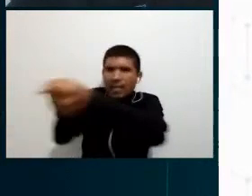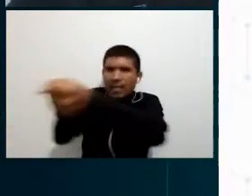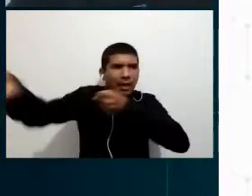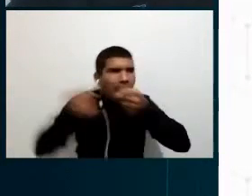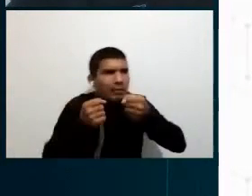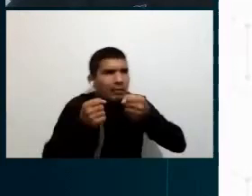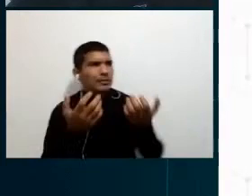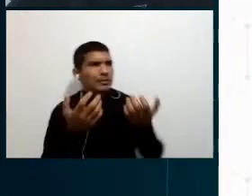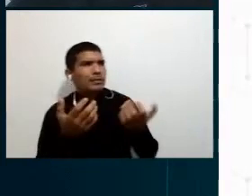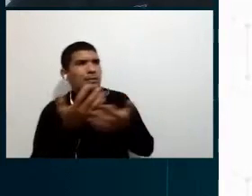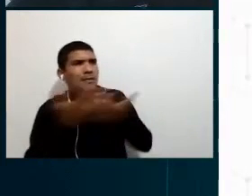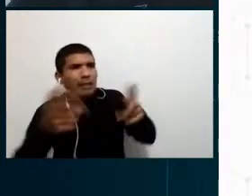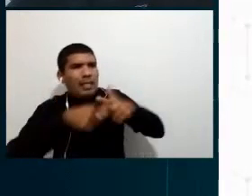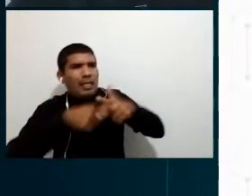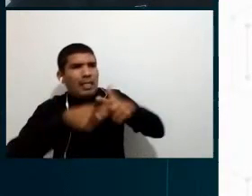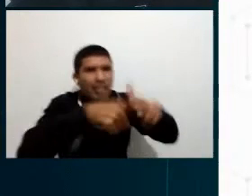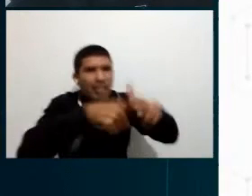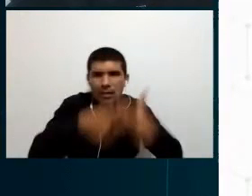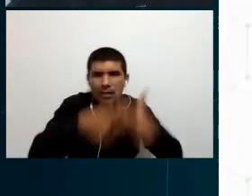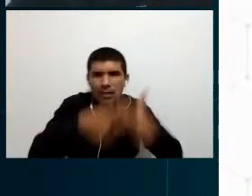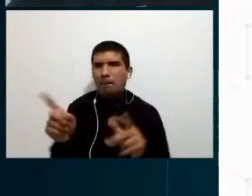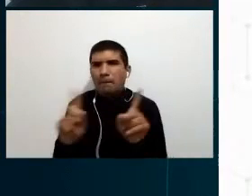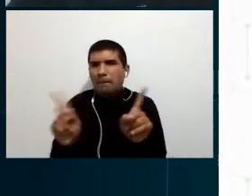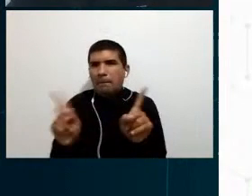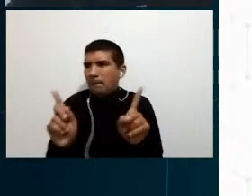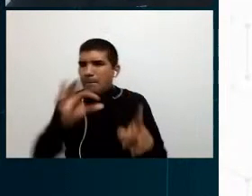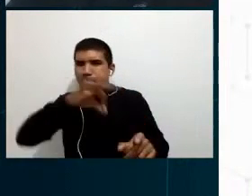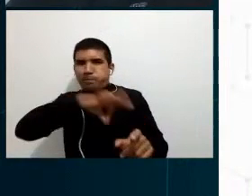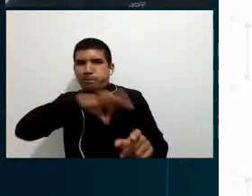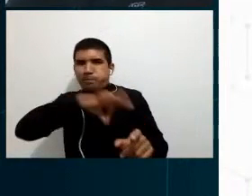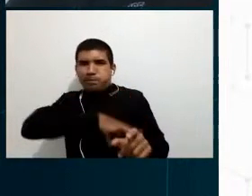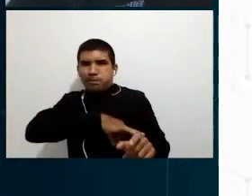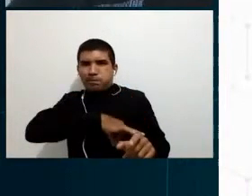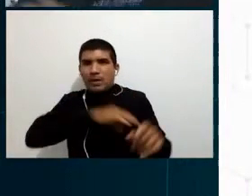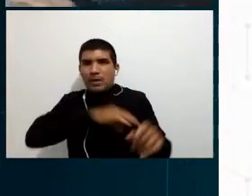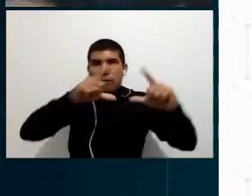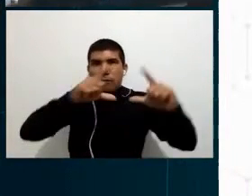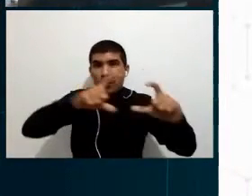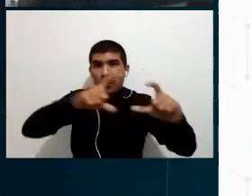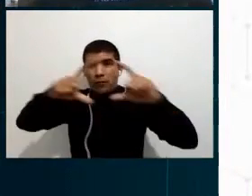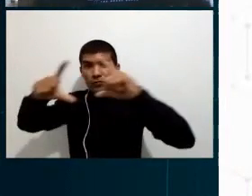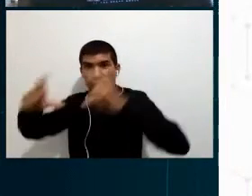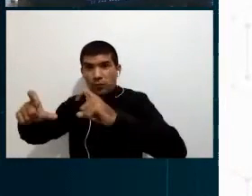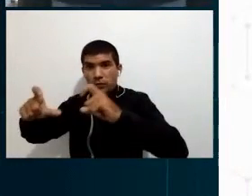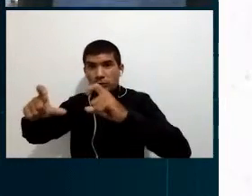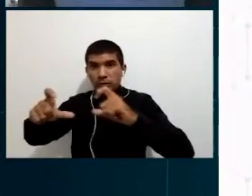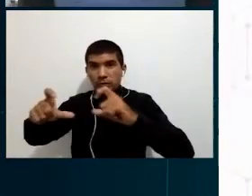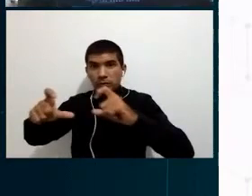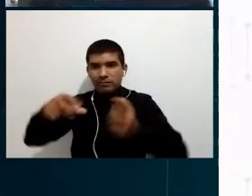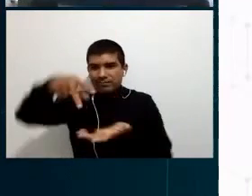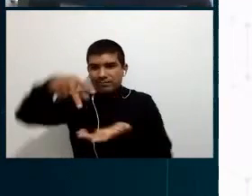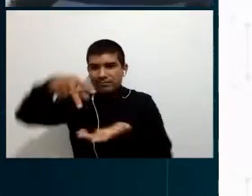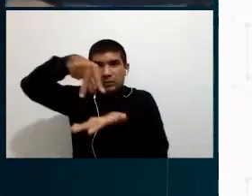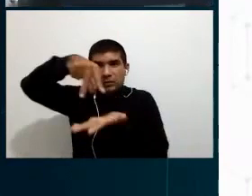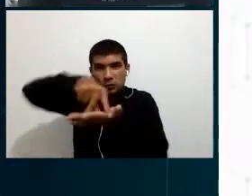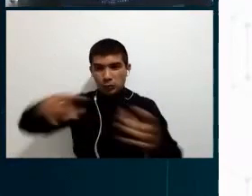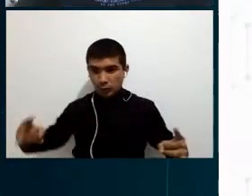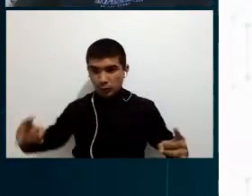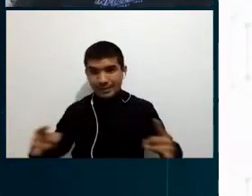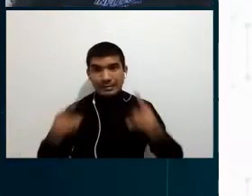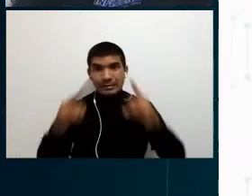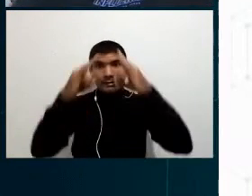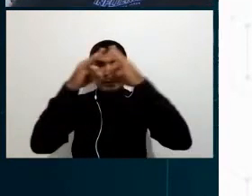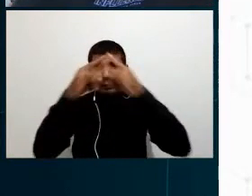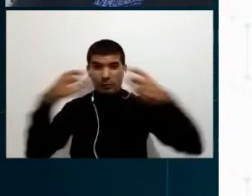izquierda, pues es una subestación convencional, lo podríamos llamar así, aislada en el mismo